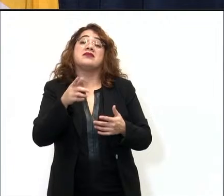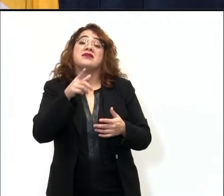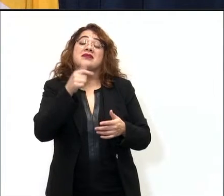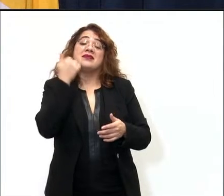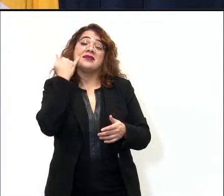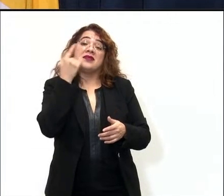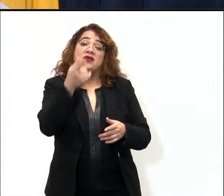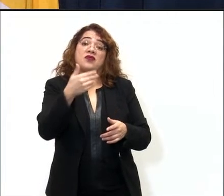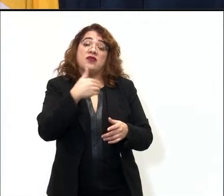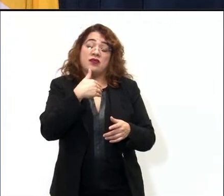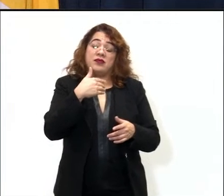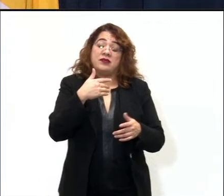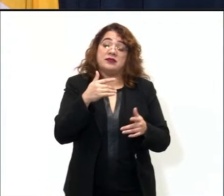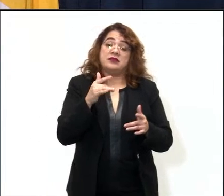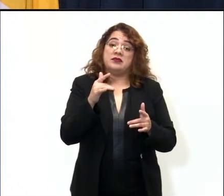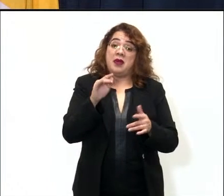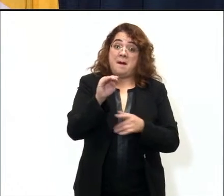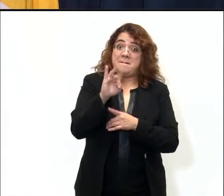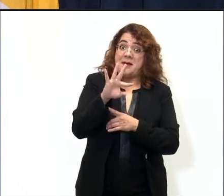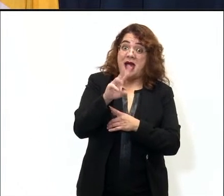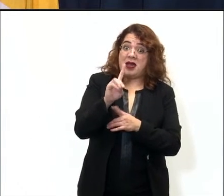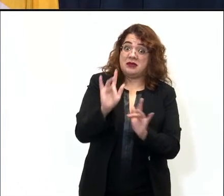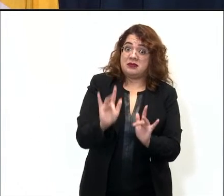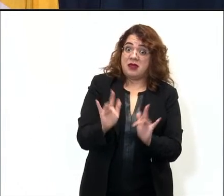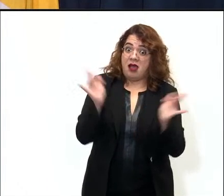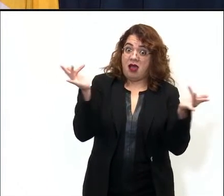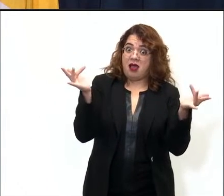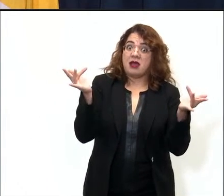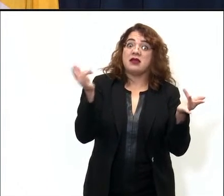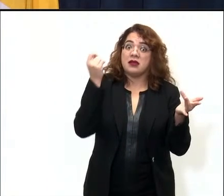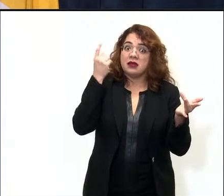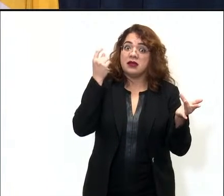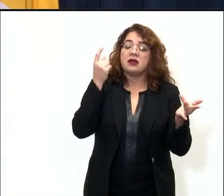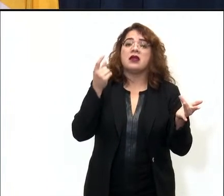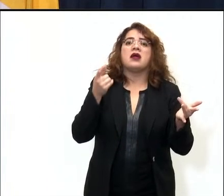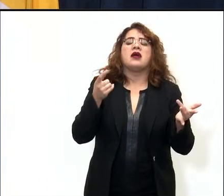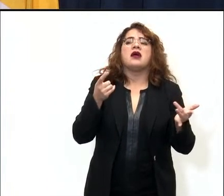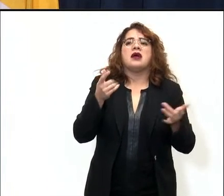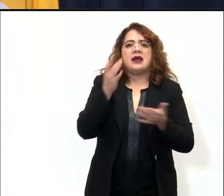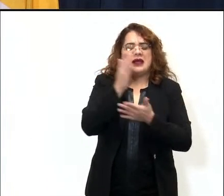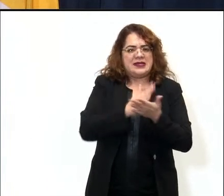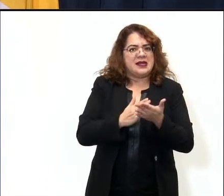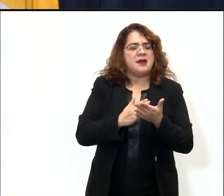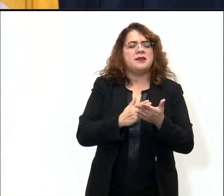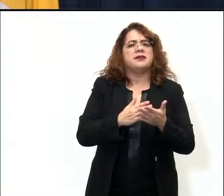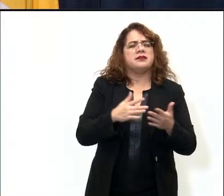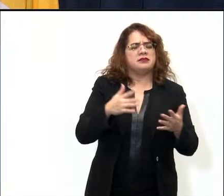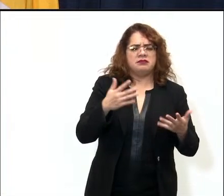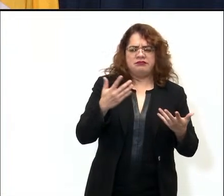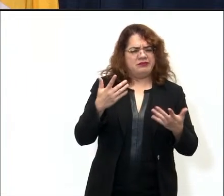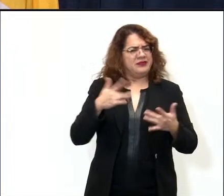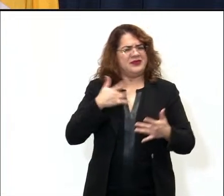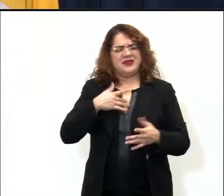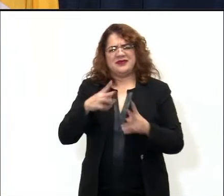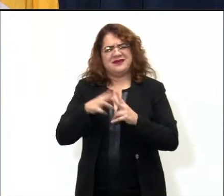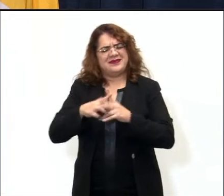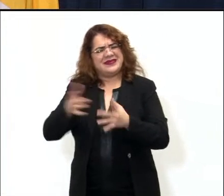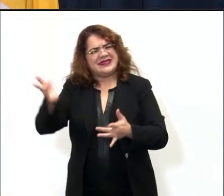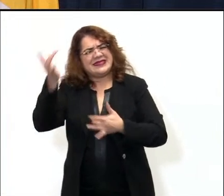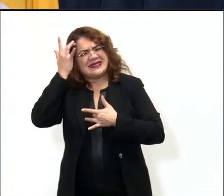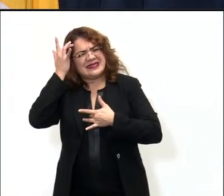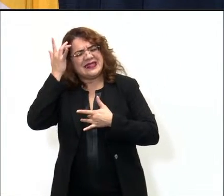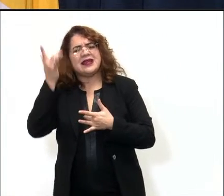de COVID-19 leve pueden también sentirse bastante enfermos. COVID-19 leve